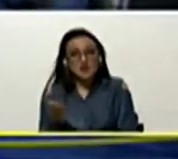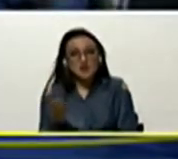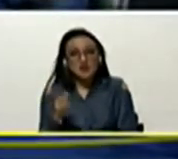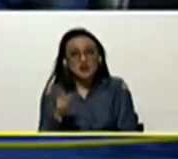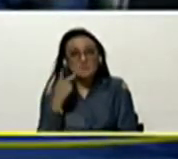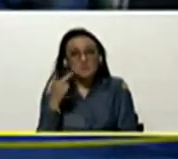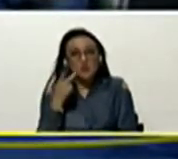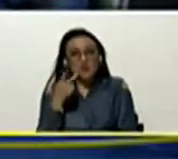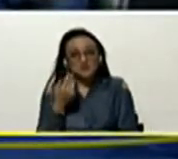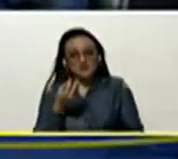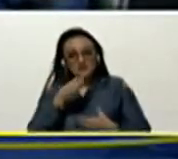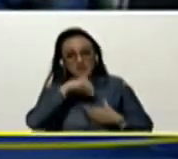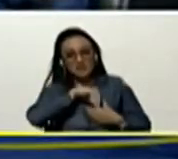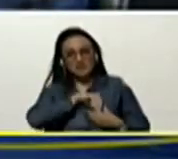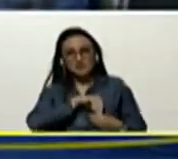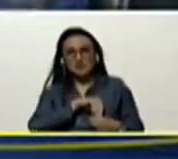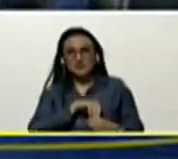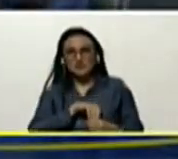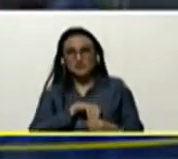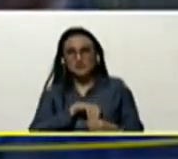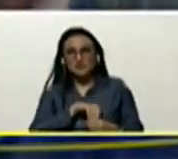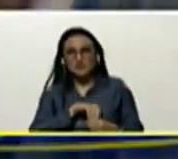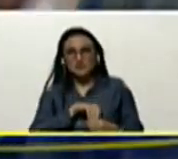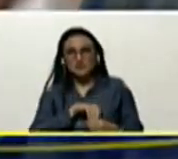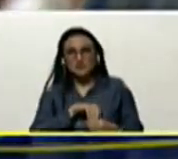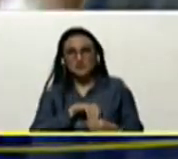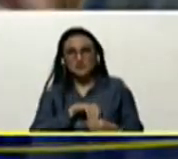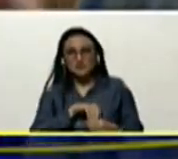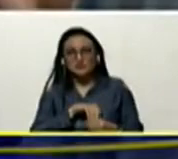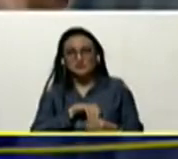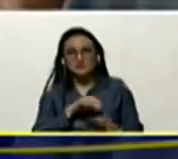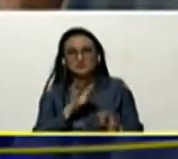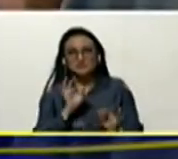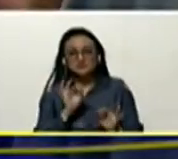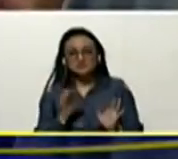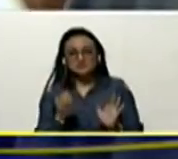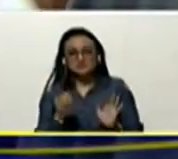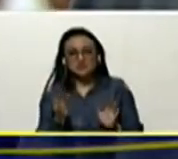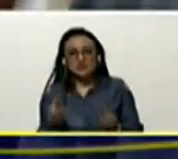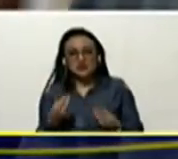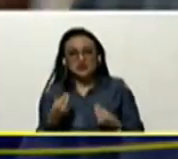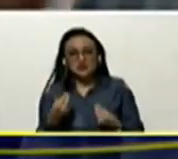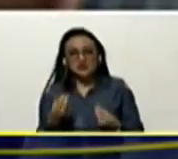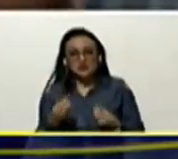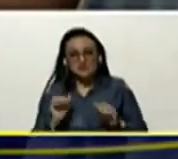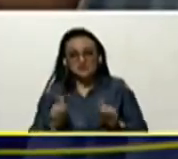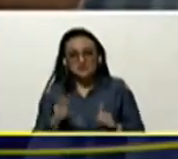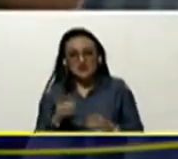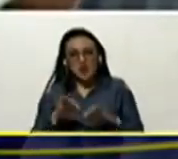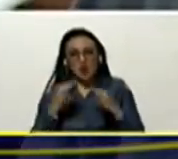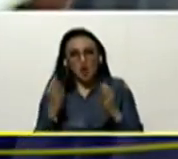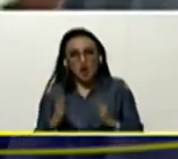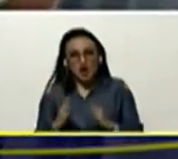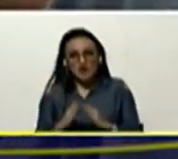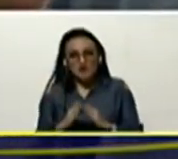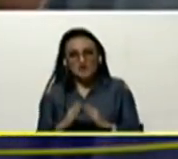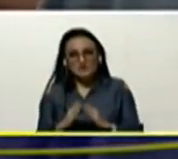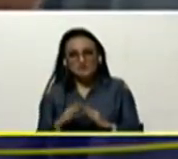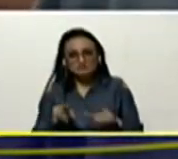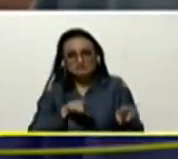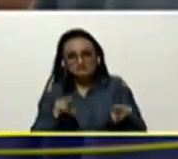la política por dentro, la construye y forma desde el hogar, dirige desde el